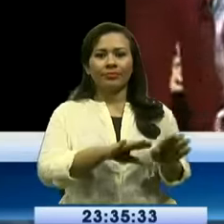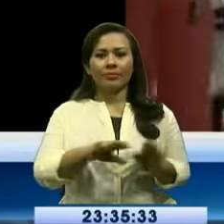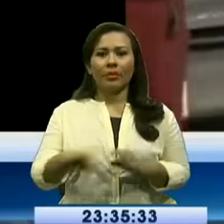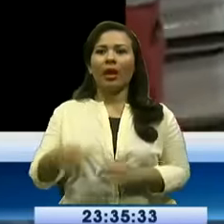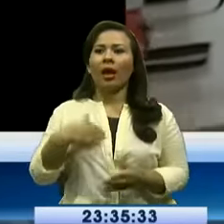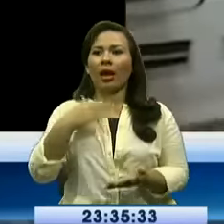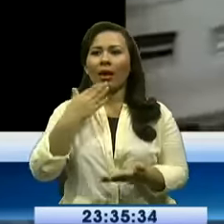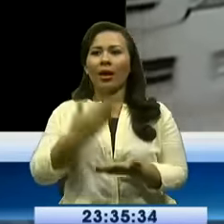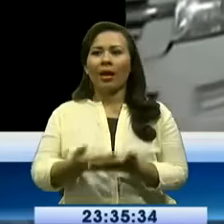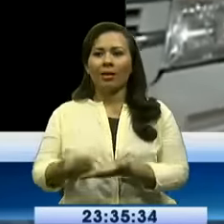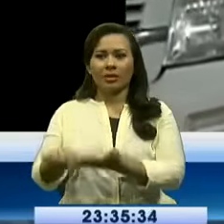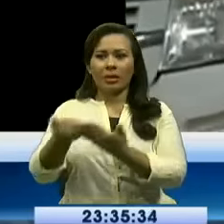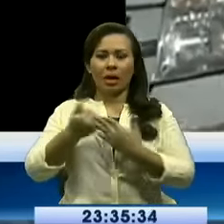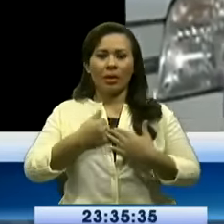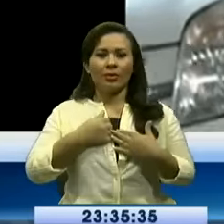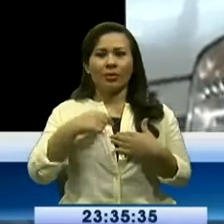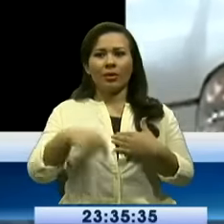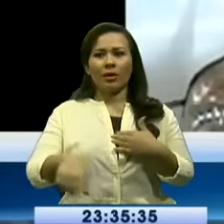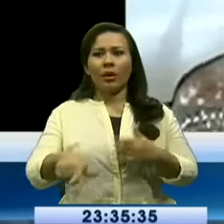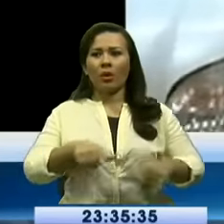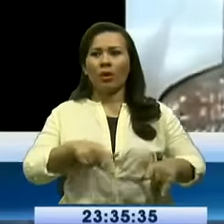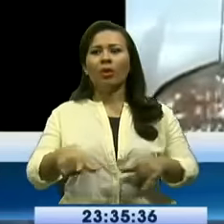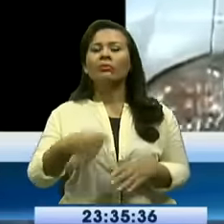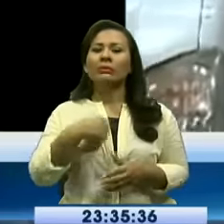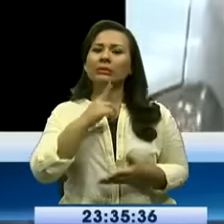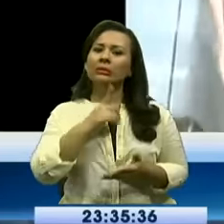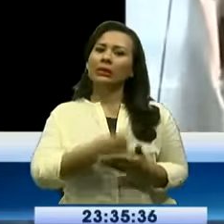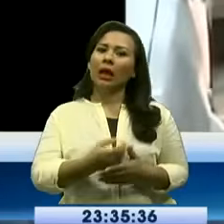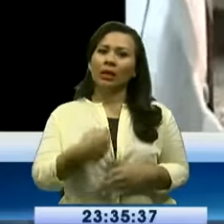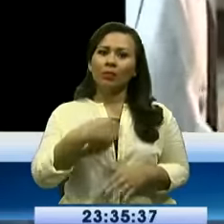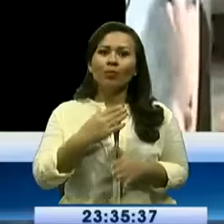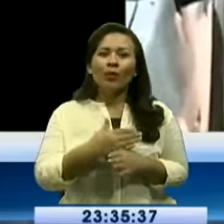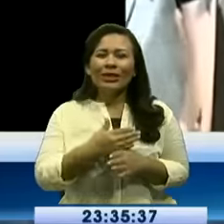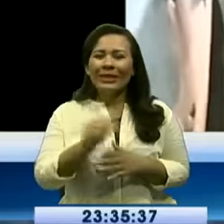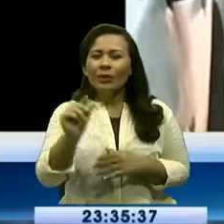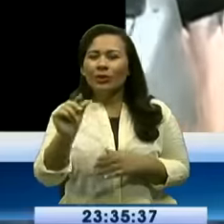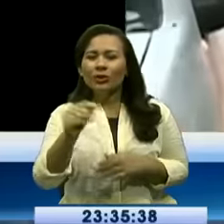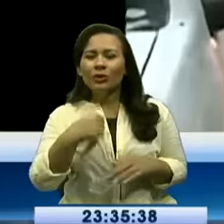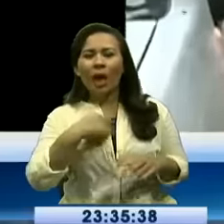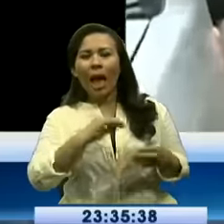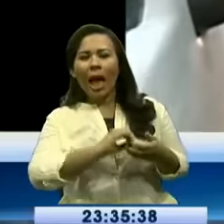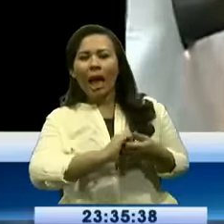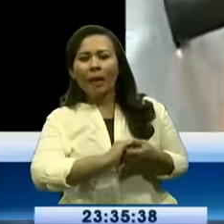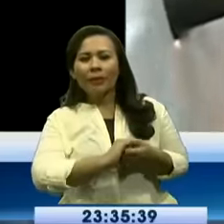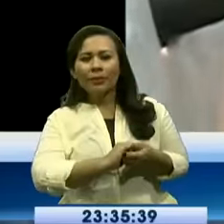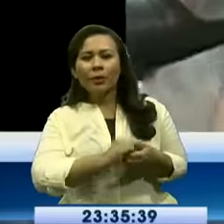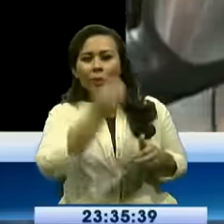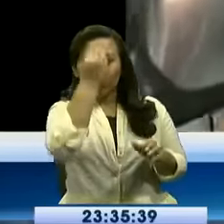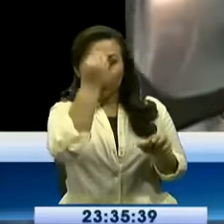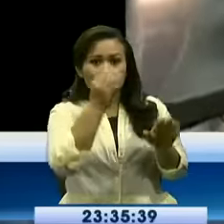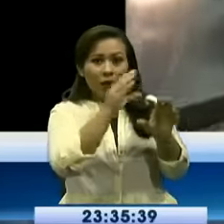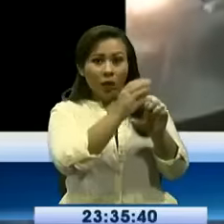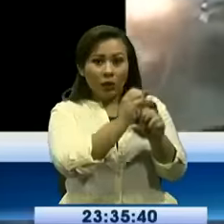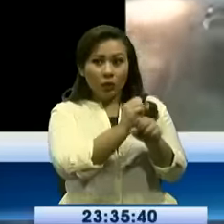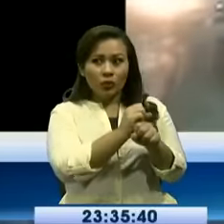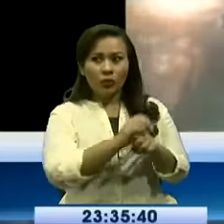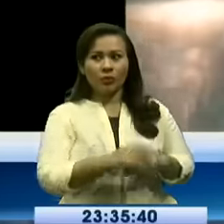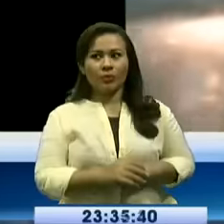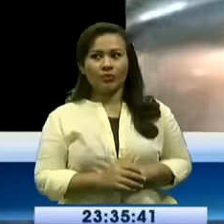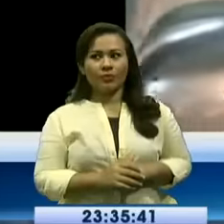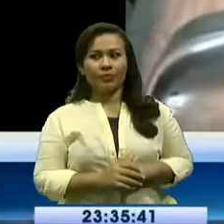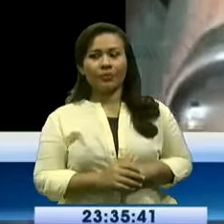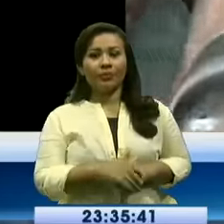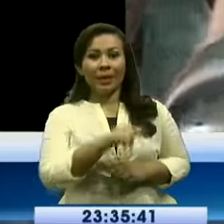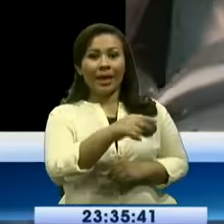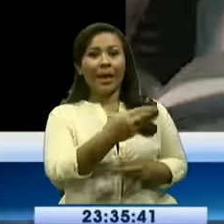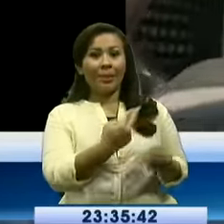Vamos a dirigirnos un poquito para acá a molestarle a nuestro amigo. Amigo, muy buenas noches. Sí, de alguna forma la venta